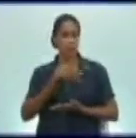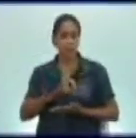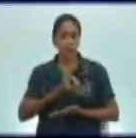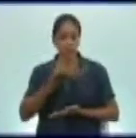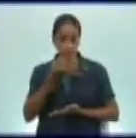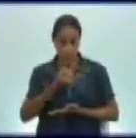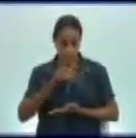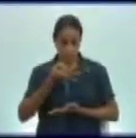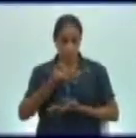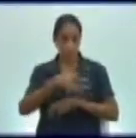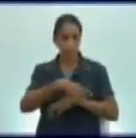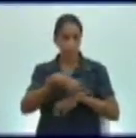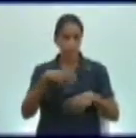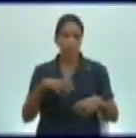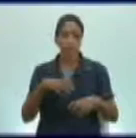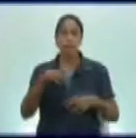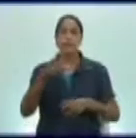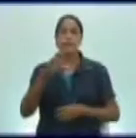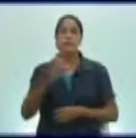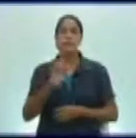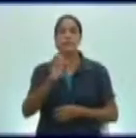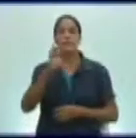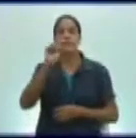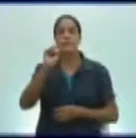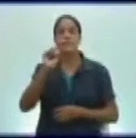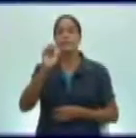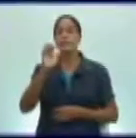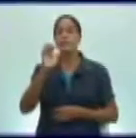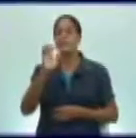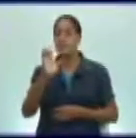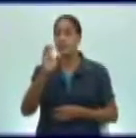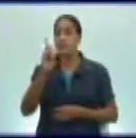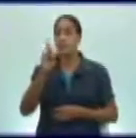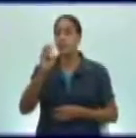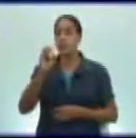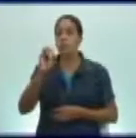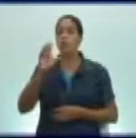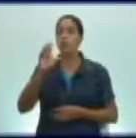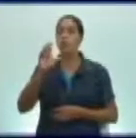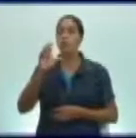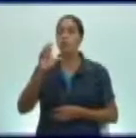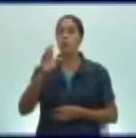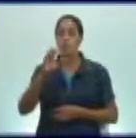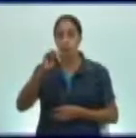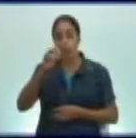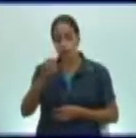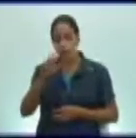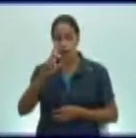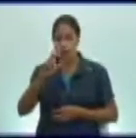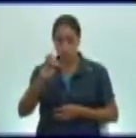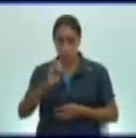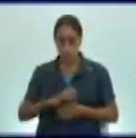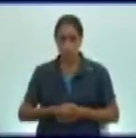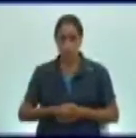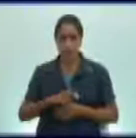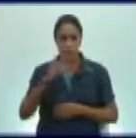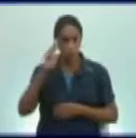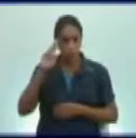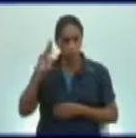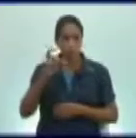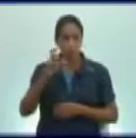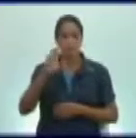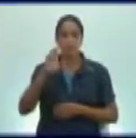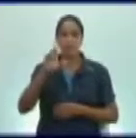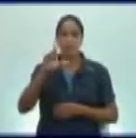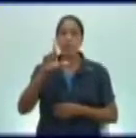los animales celomados. Vamos a recordar qué cosa es celoma. Recuerda que el